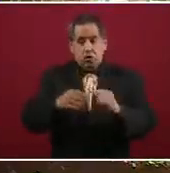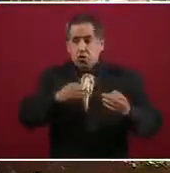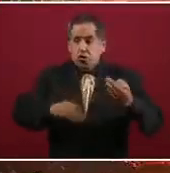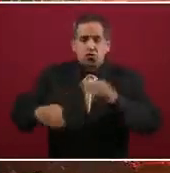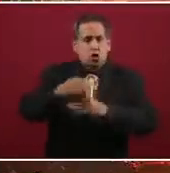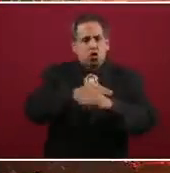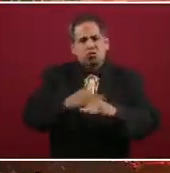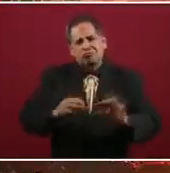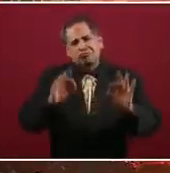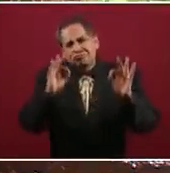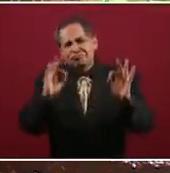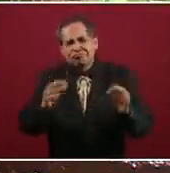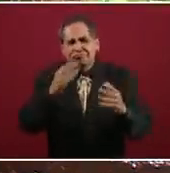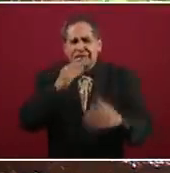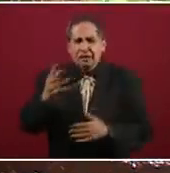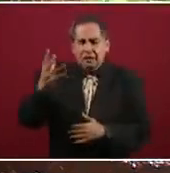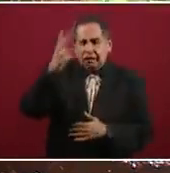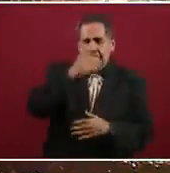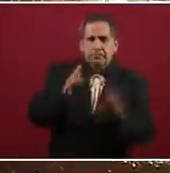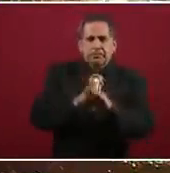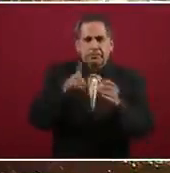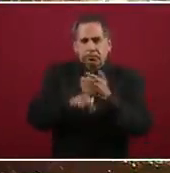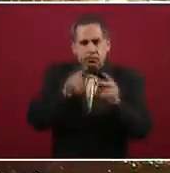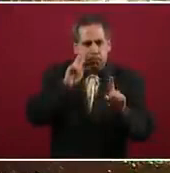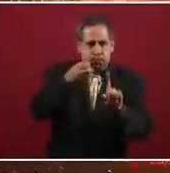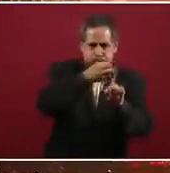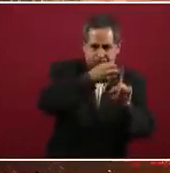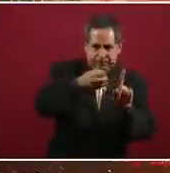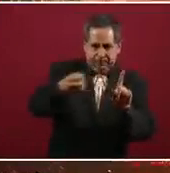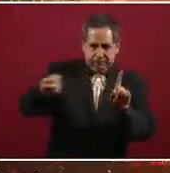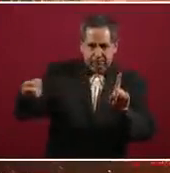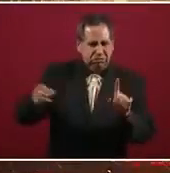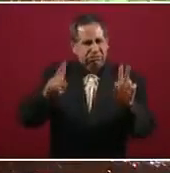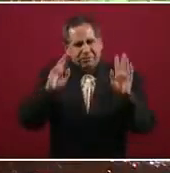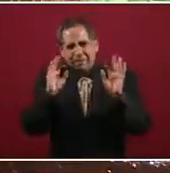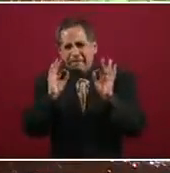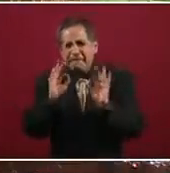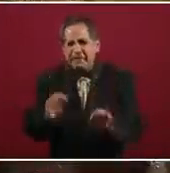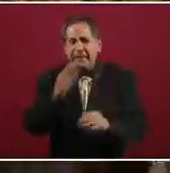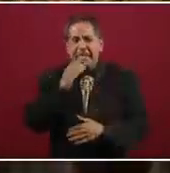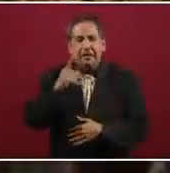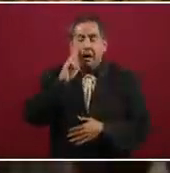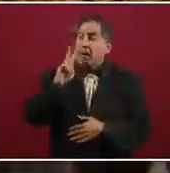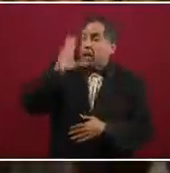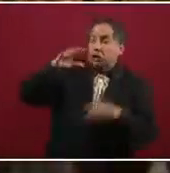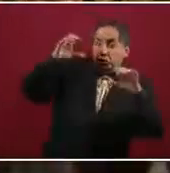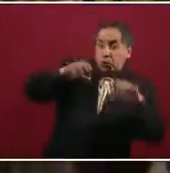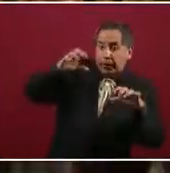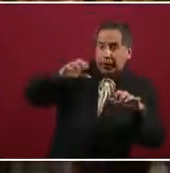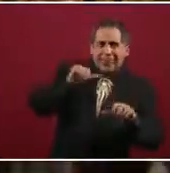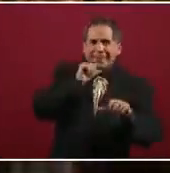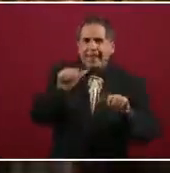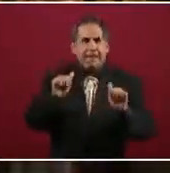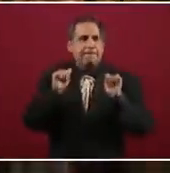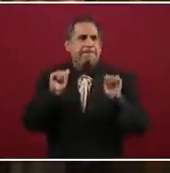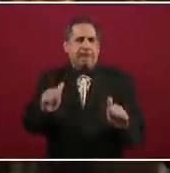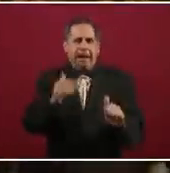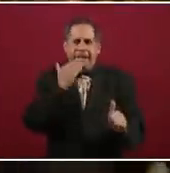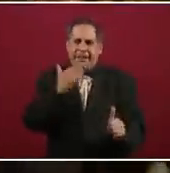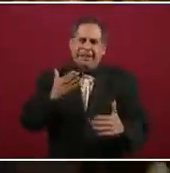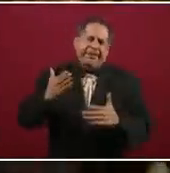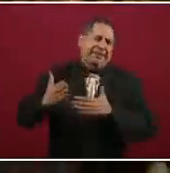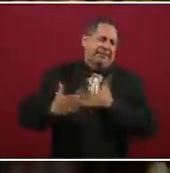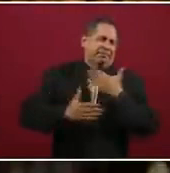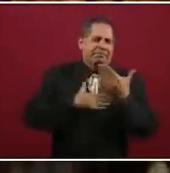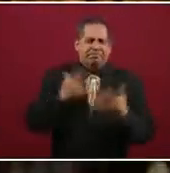está comportando de una manera maravillosa. Me refiero, por supuesto, también al clima, que se esperaba lluvia y no ha pasado tal, así que estamos